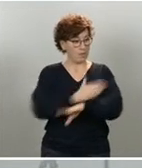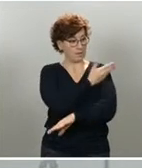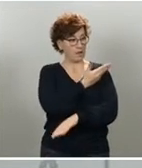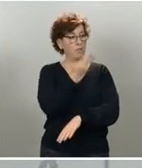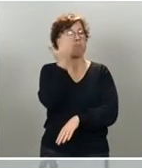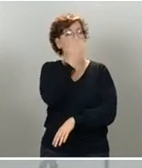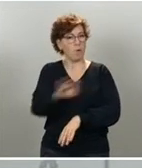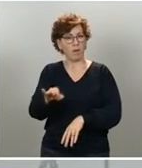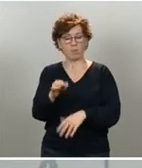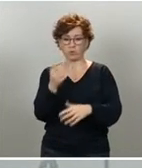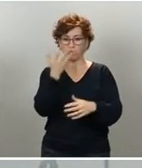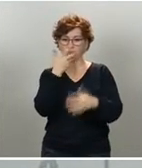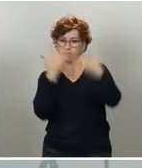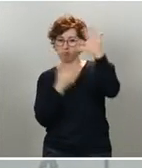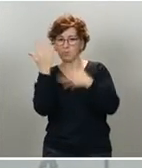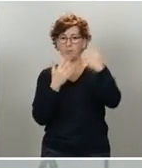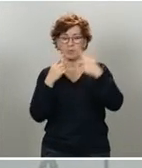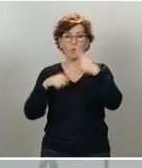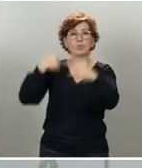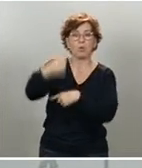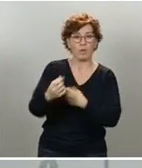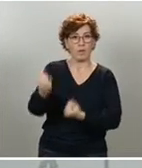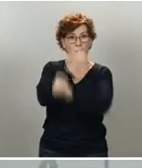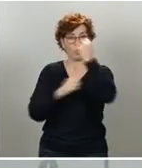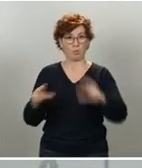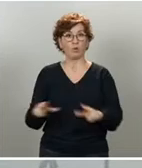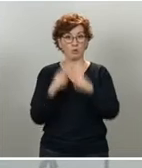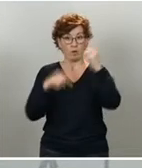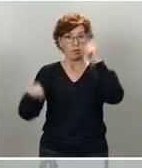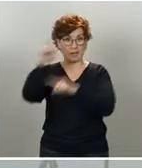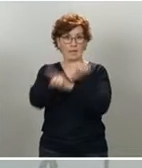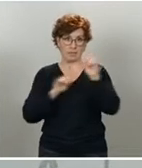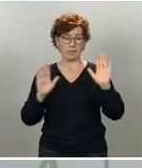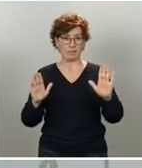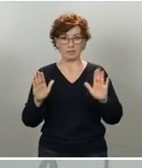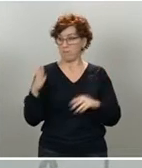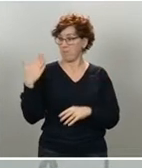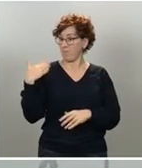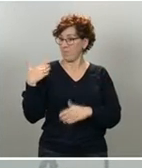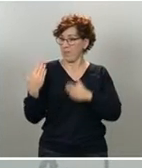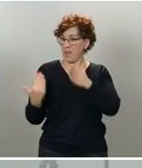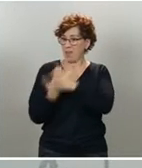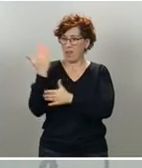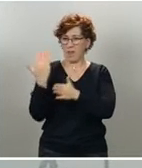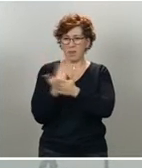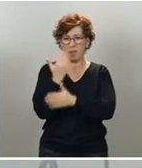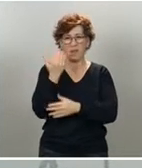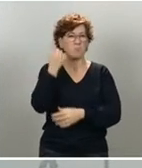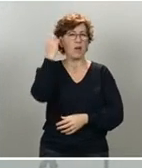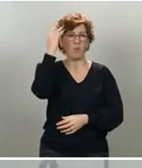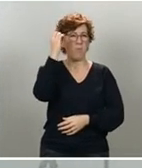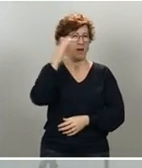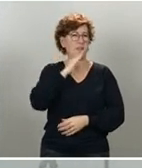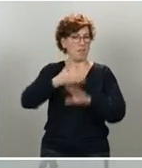el alcance económico y social de esta crisis. Hace unos días, en alguna otra comparecencia, adelanté que nos